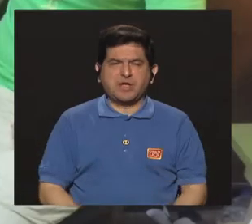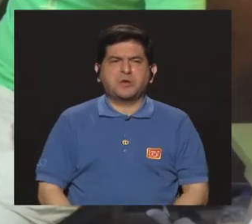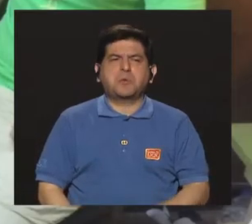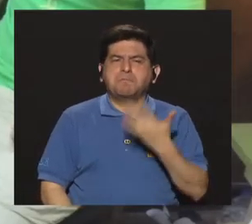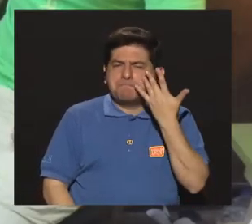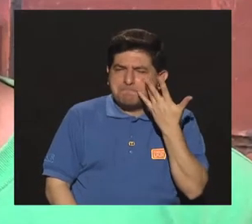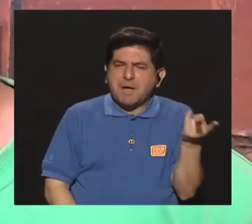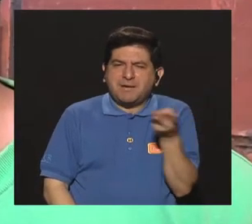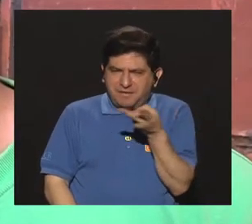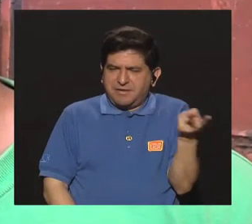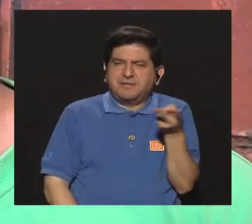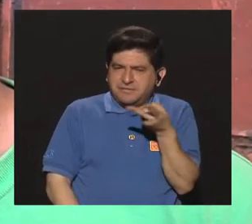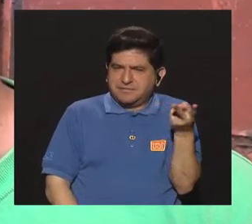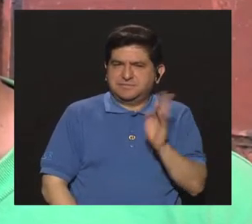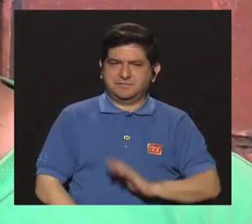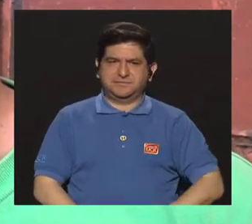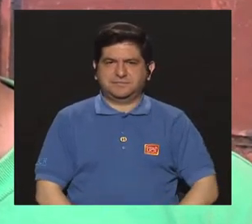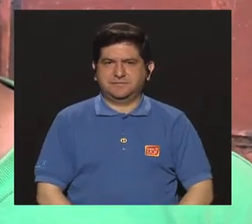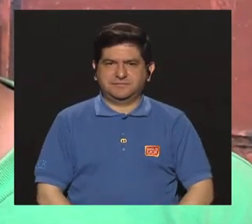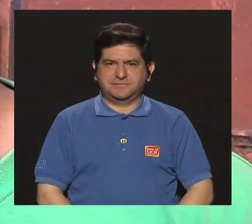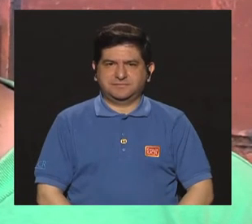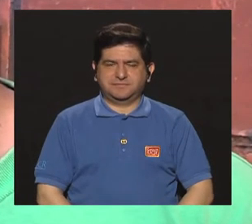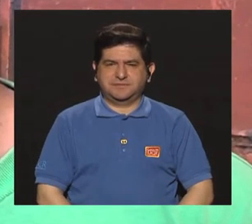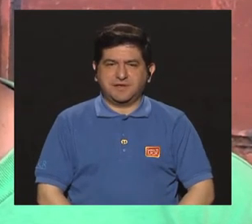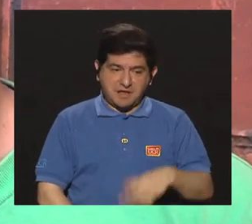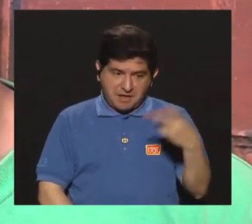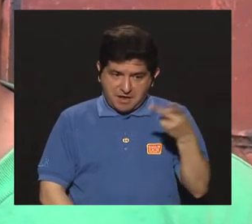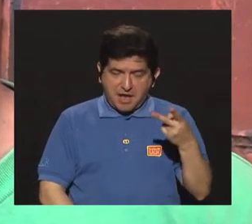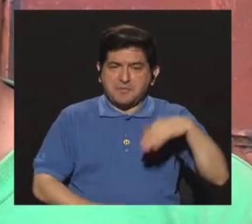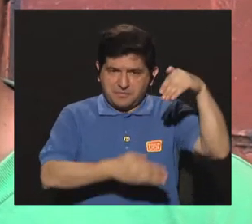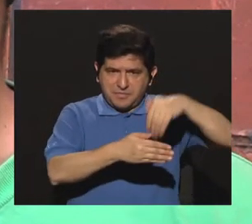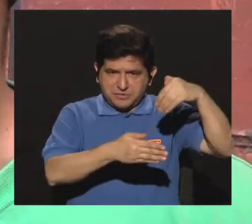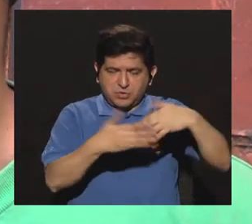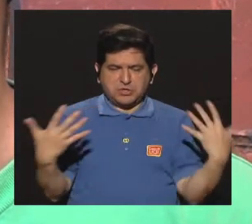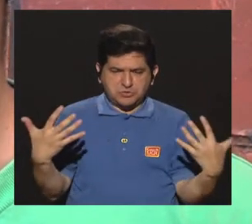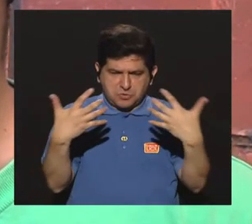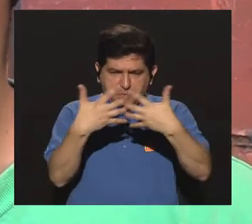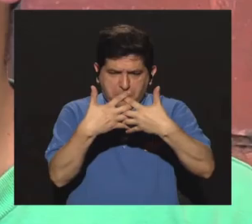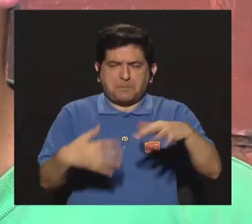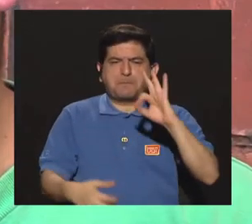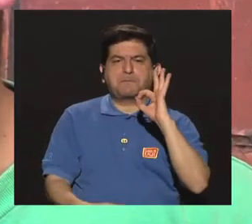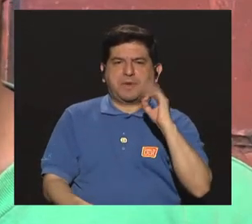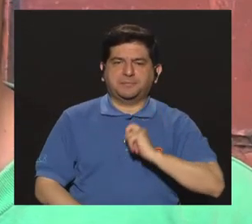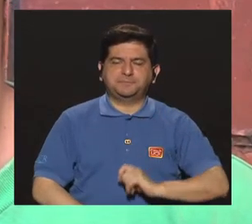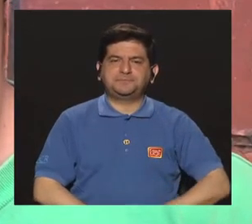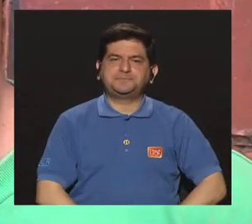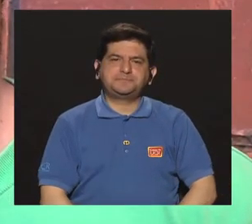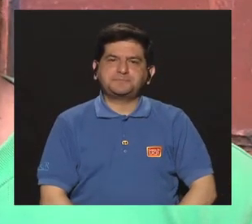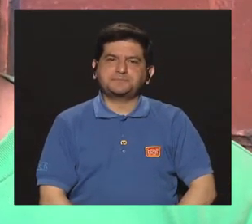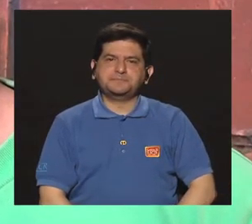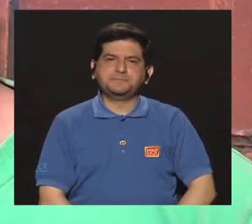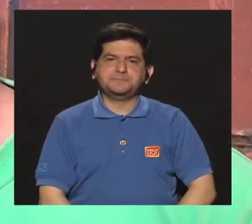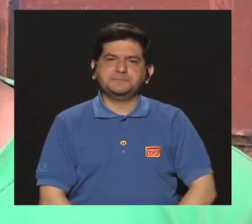estamos muy similares ambas colecciones verdad realmente ambas colecciones se complementan muy bien